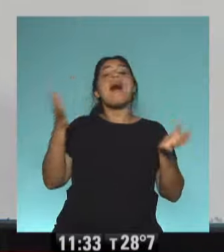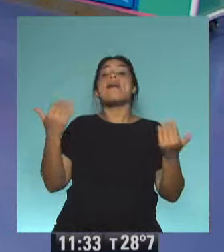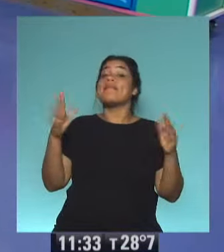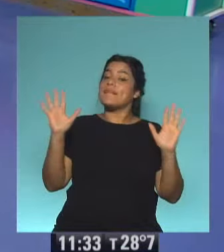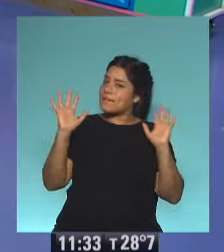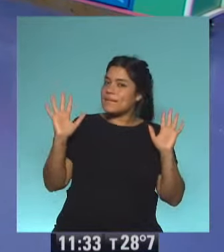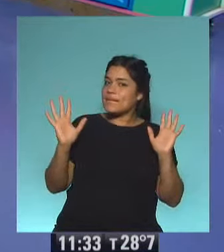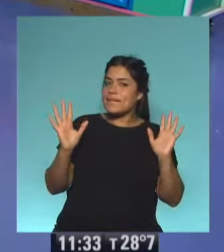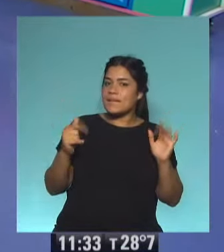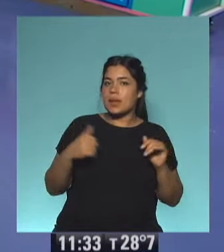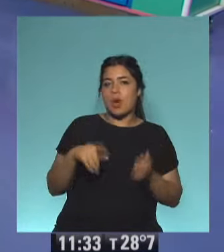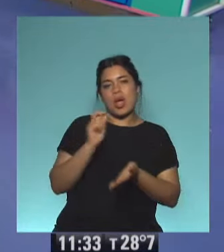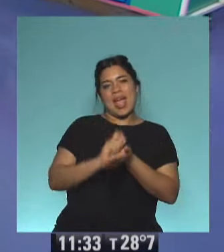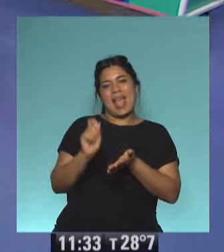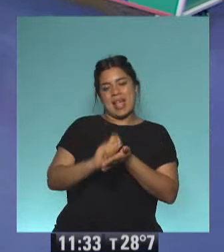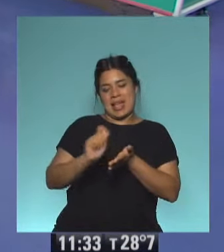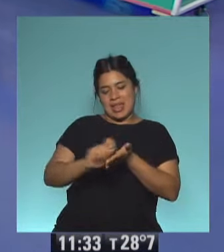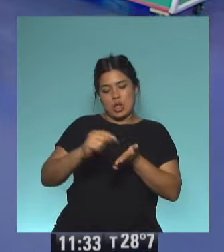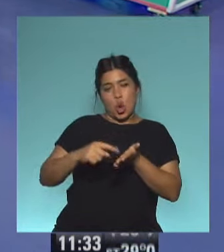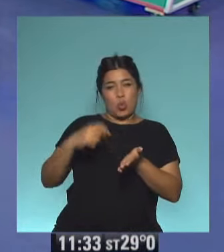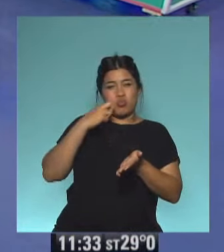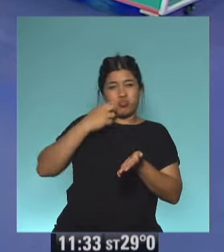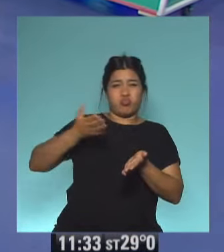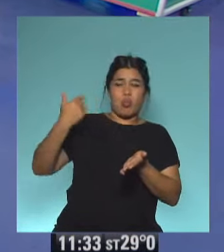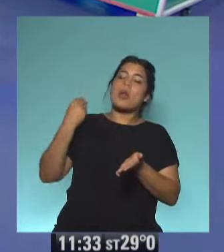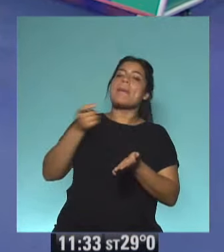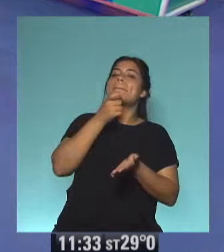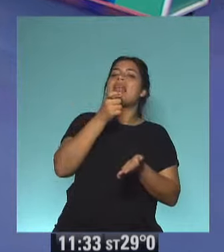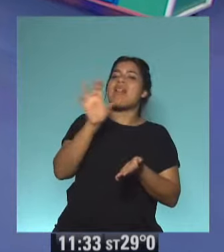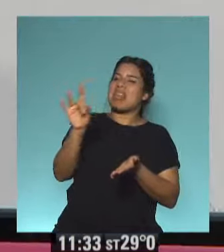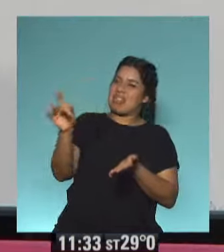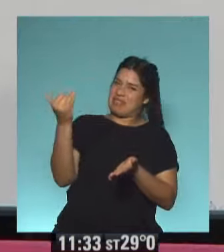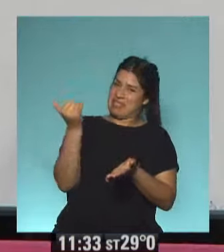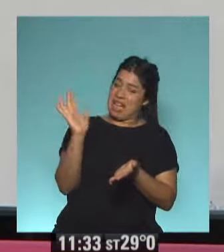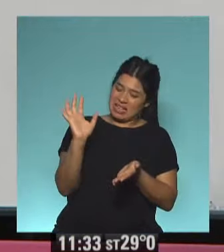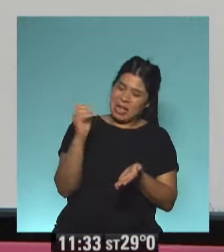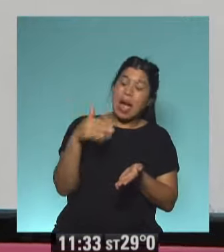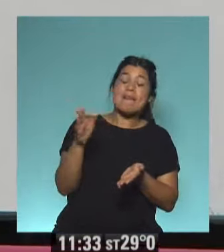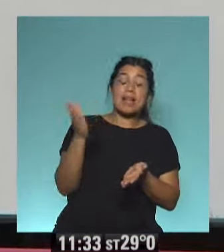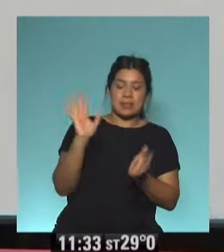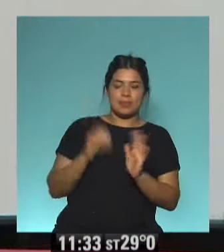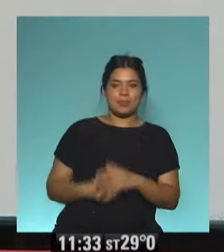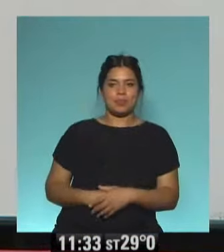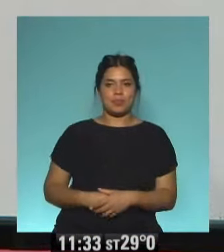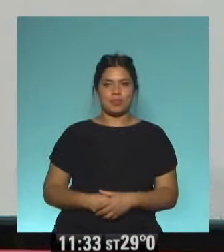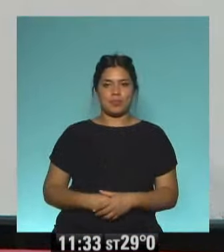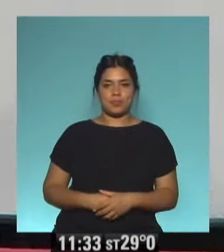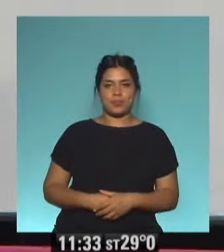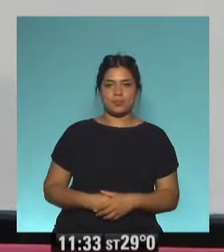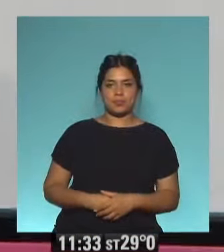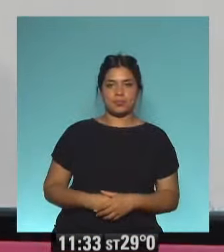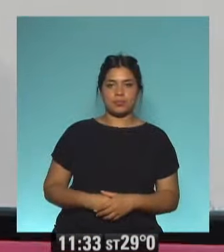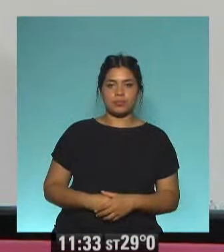bueno, como está escrito hace mucho, tiene unas palabras un poco difíciles. Pero a ver con qué ideas nos podemos quedar. Prestamos atención. Los